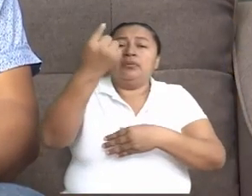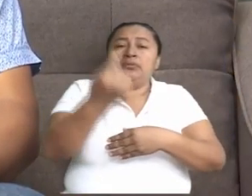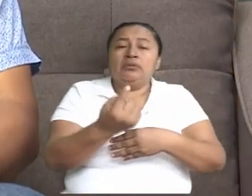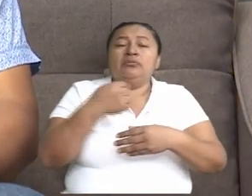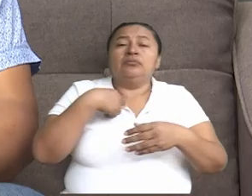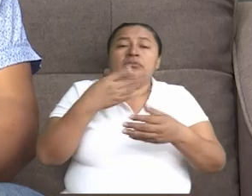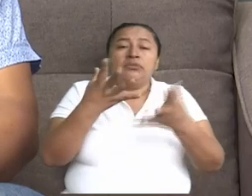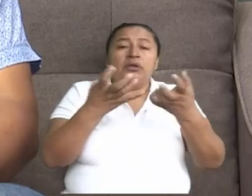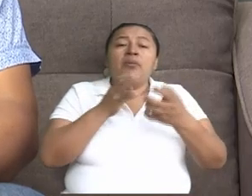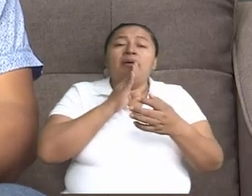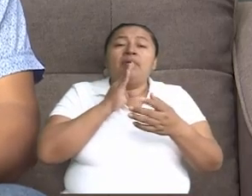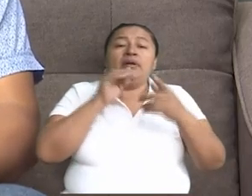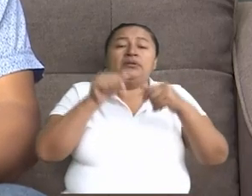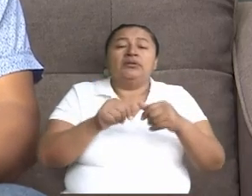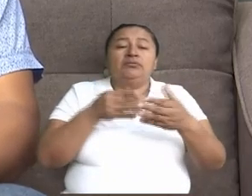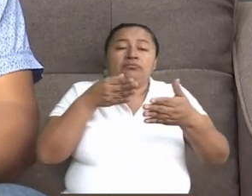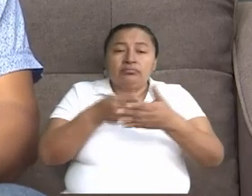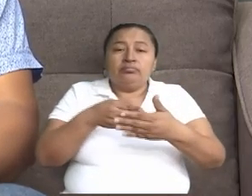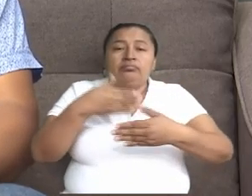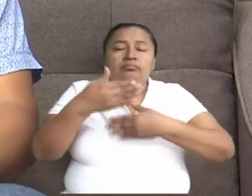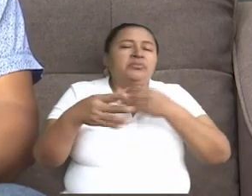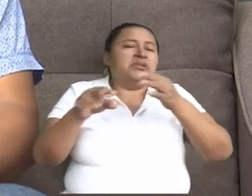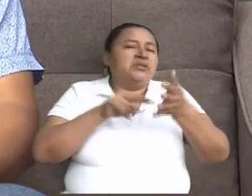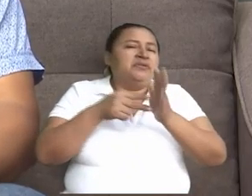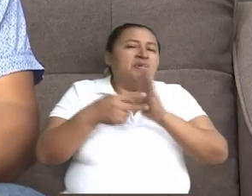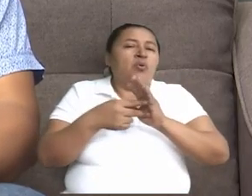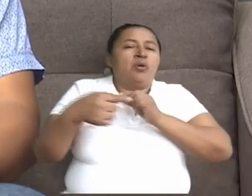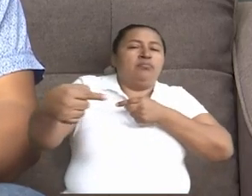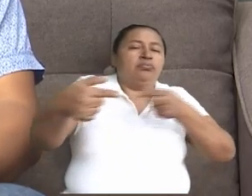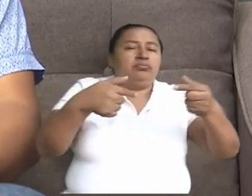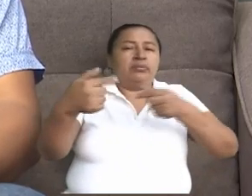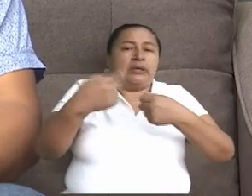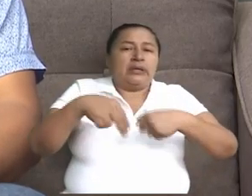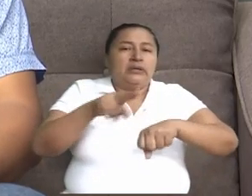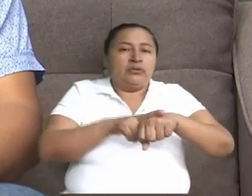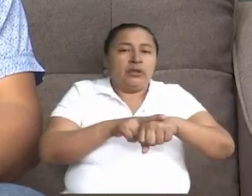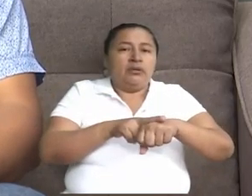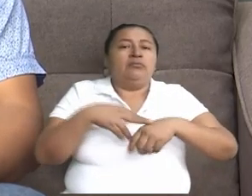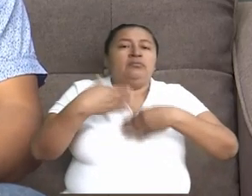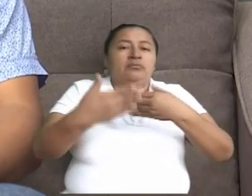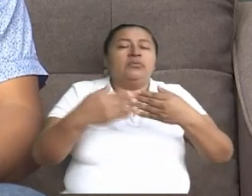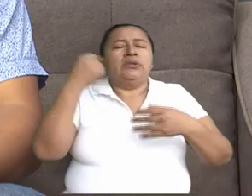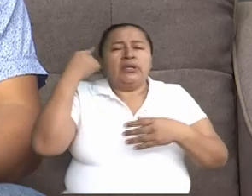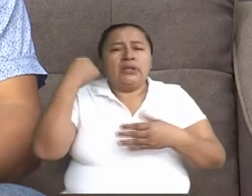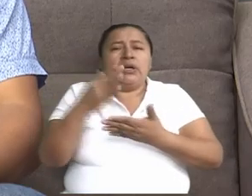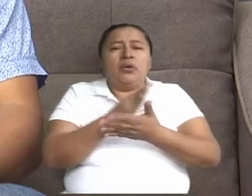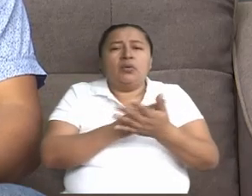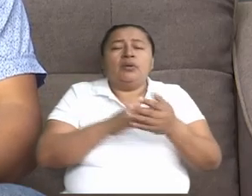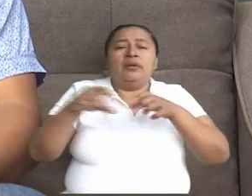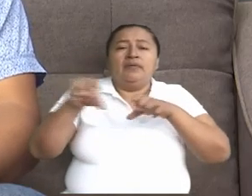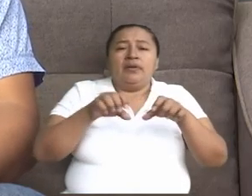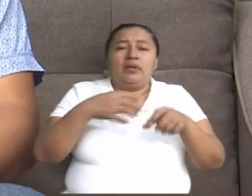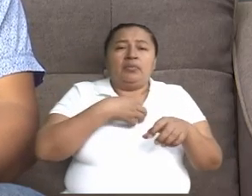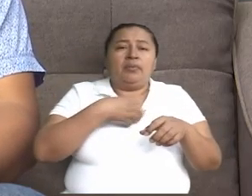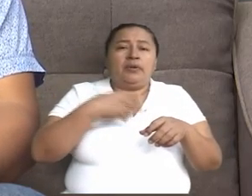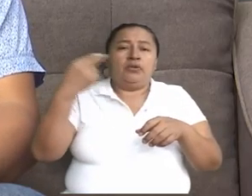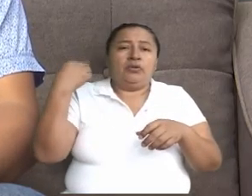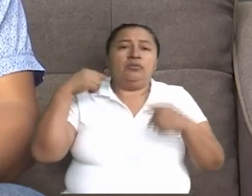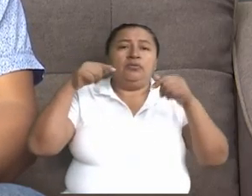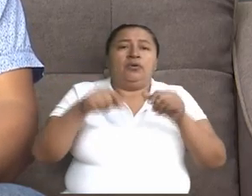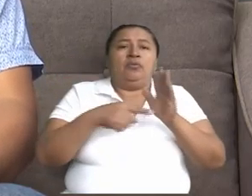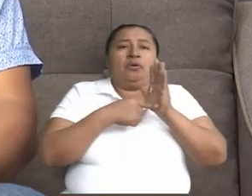que habláramos de esa parte en lo que implica ya una guerra nacional y entender algunos eventos de nuestra historia. Y le voy a poner